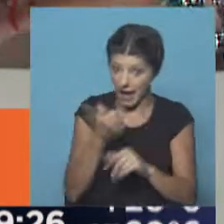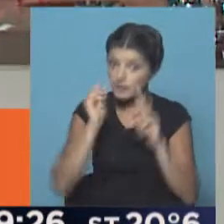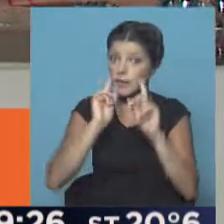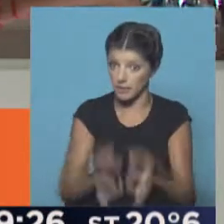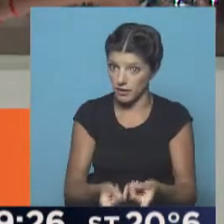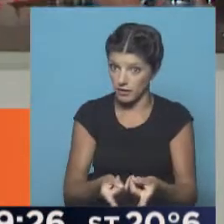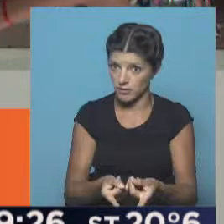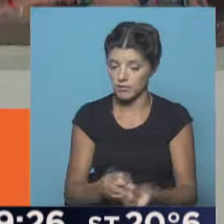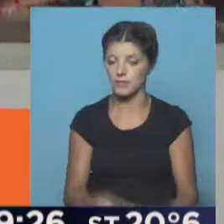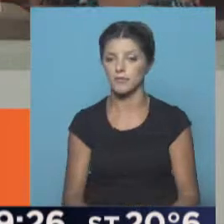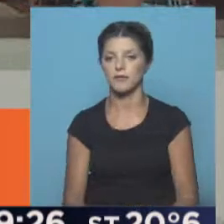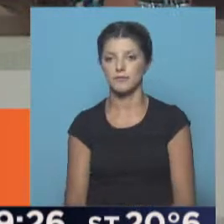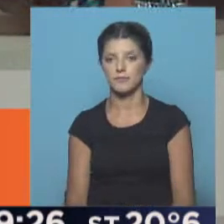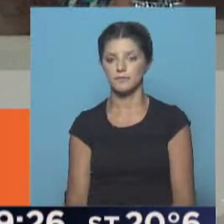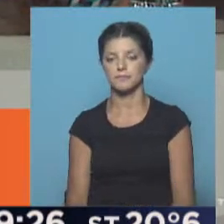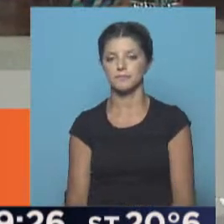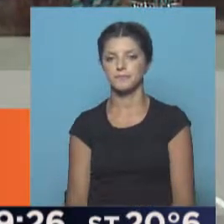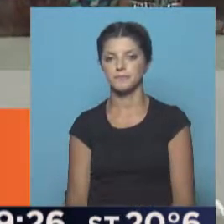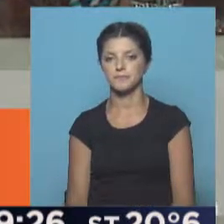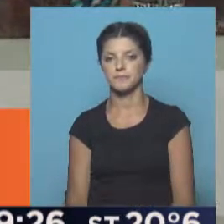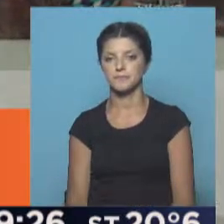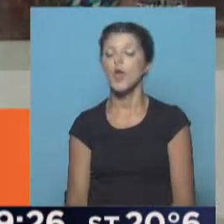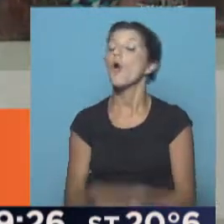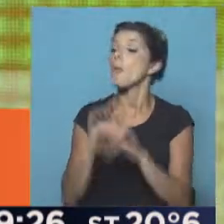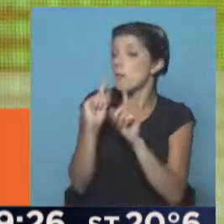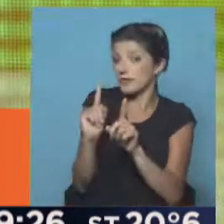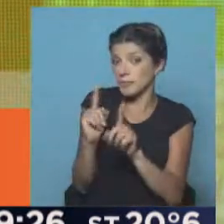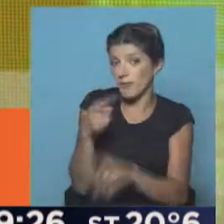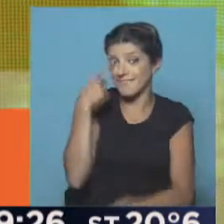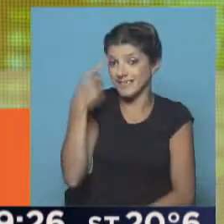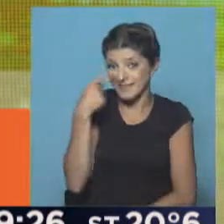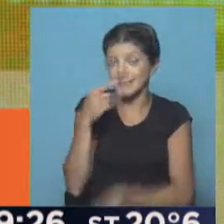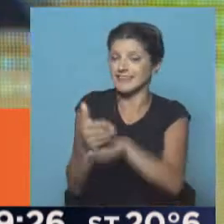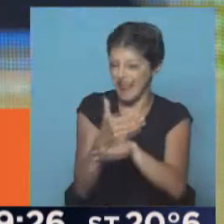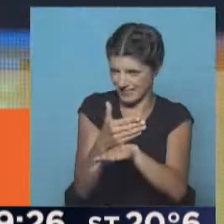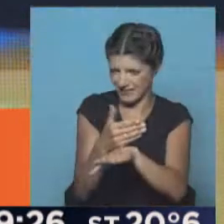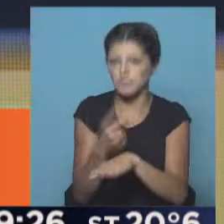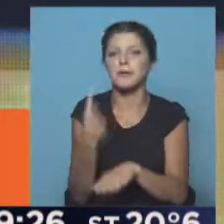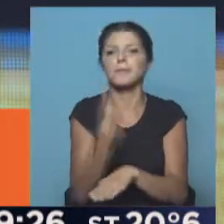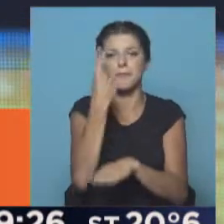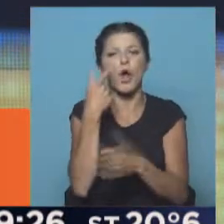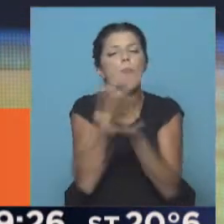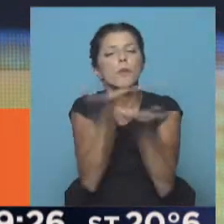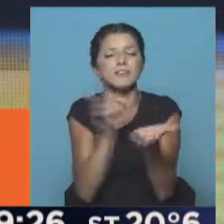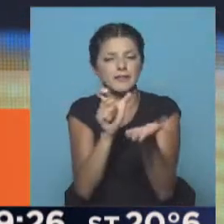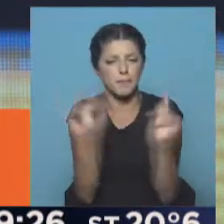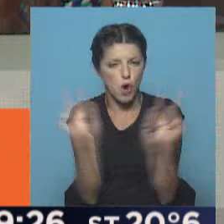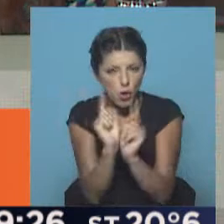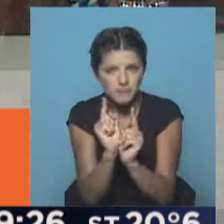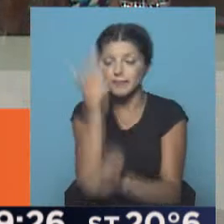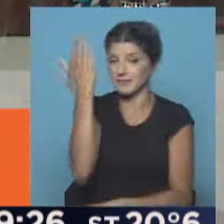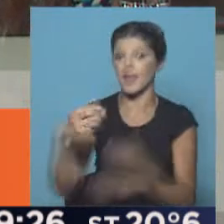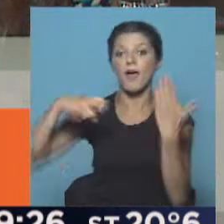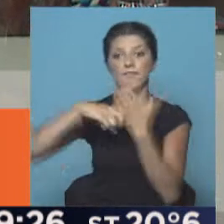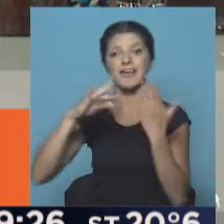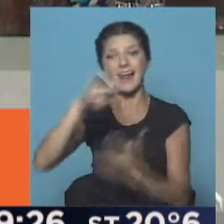Báez, pasaron otros casos iguales, ¿no? Y por eso es interesante, antes de seguir la charla, recordar en un breve tape la carrera del fiscal Delgado, que ya